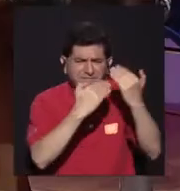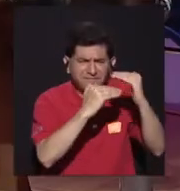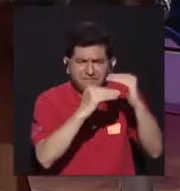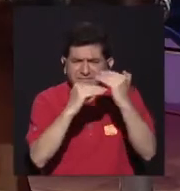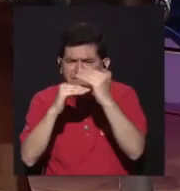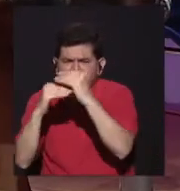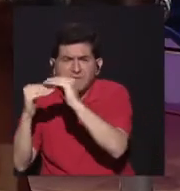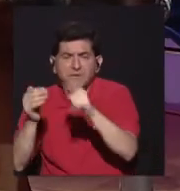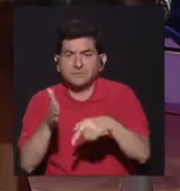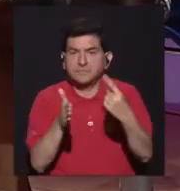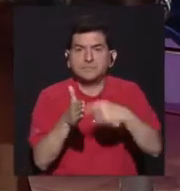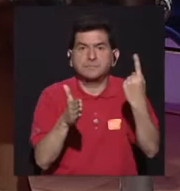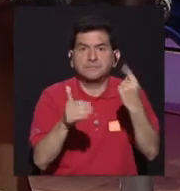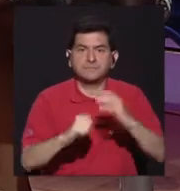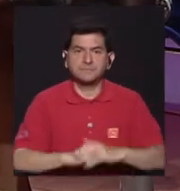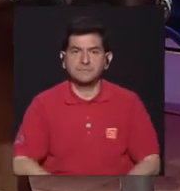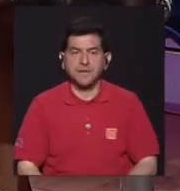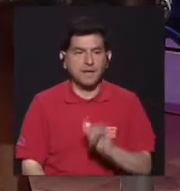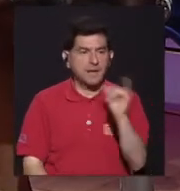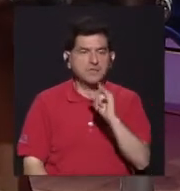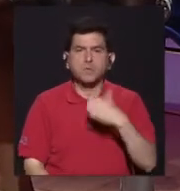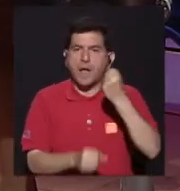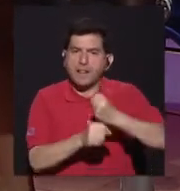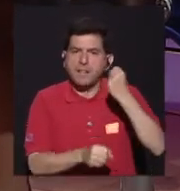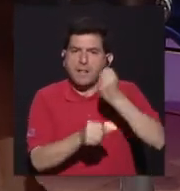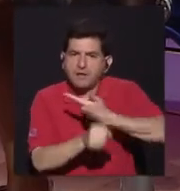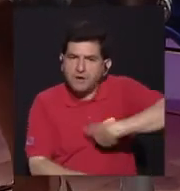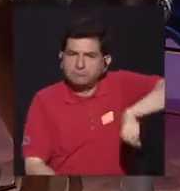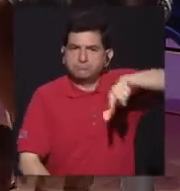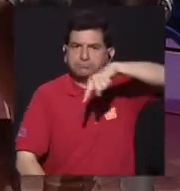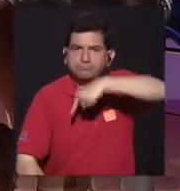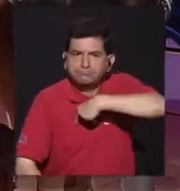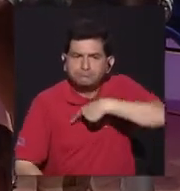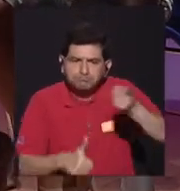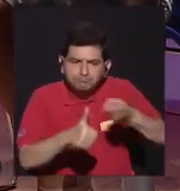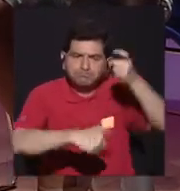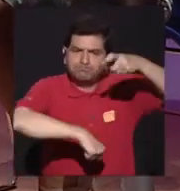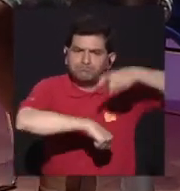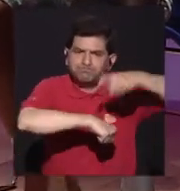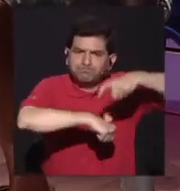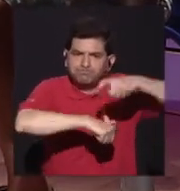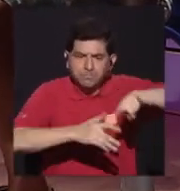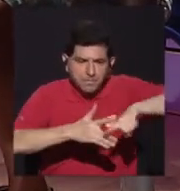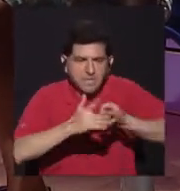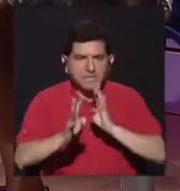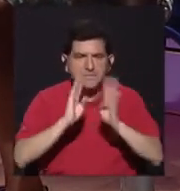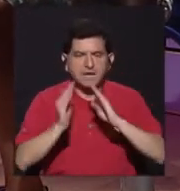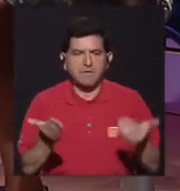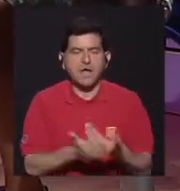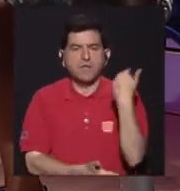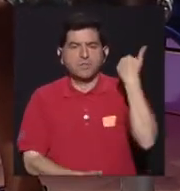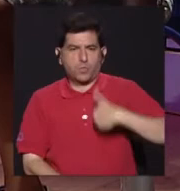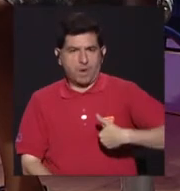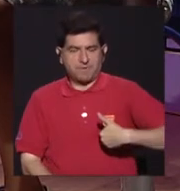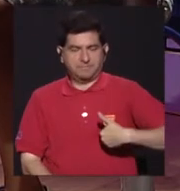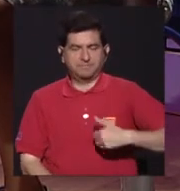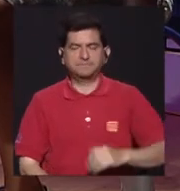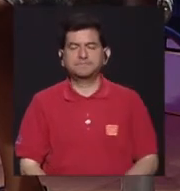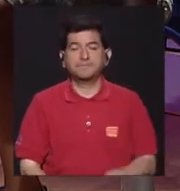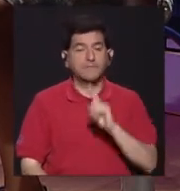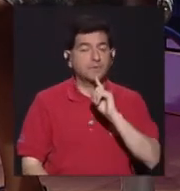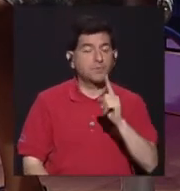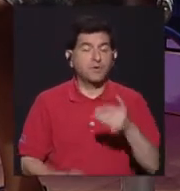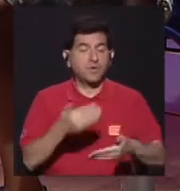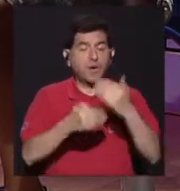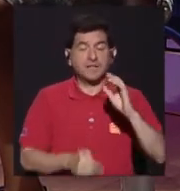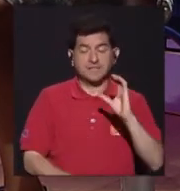limitantes en muchos casos, es como una tarea primaria para empezar a hablar de nuevas masculinidades, porque, como decía